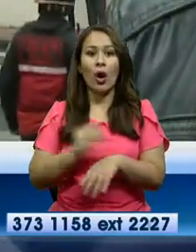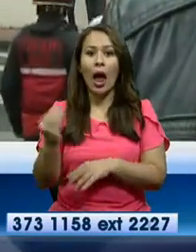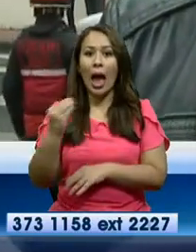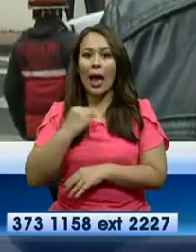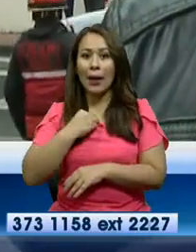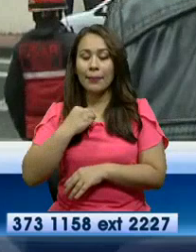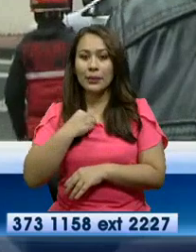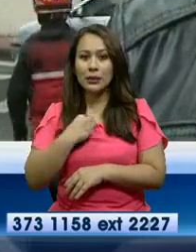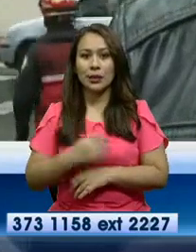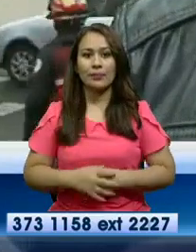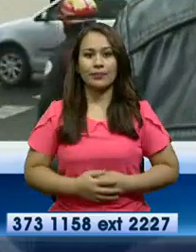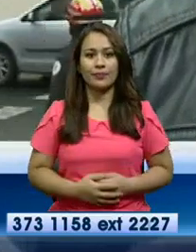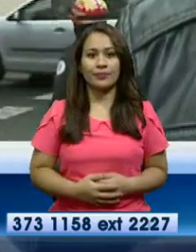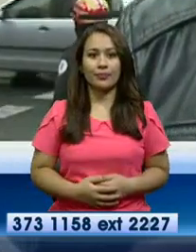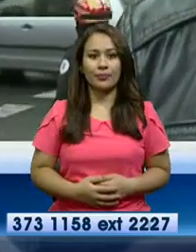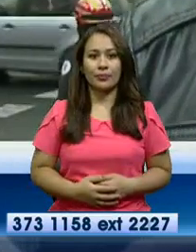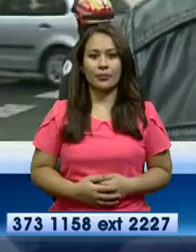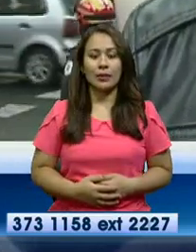asegurado,